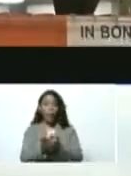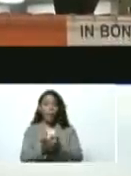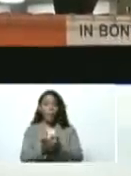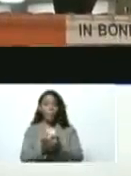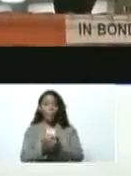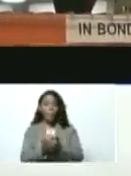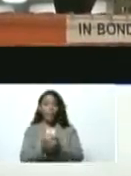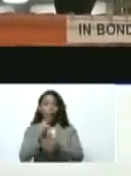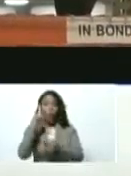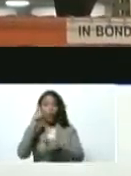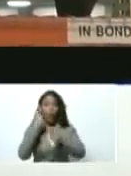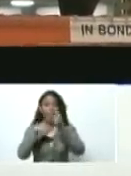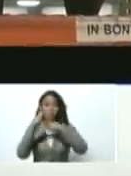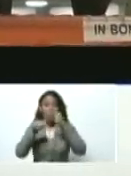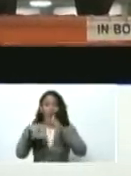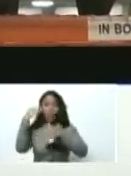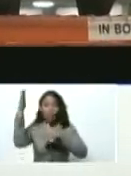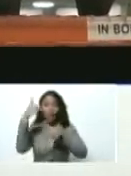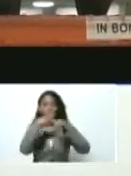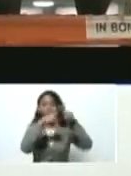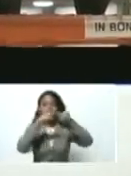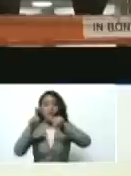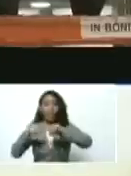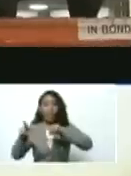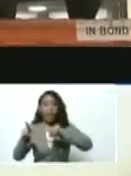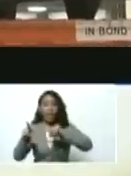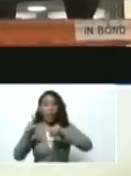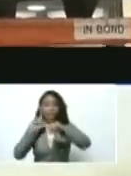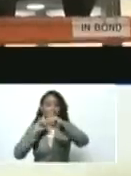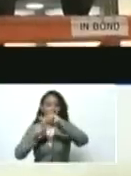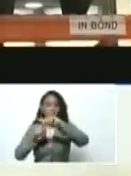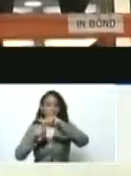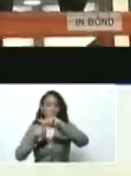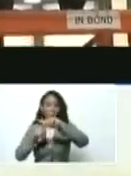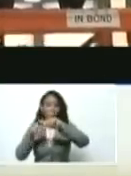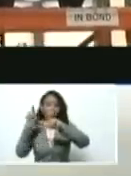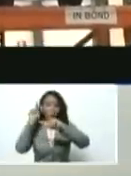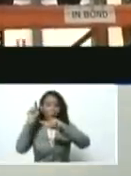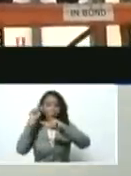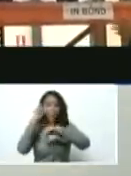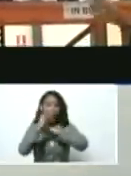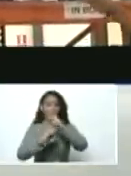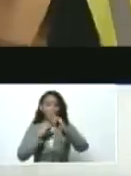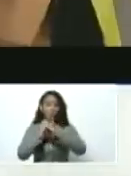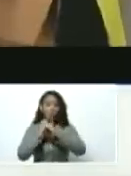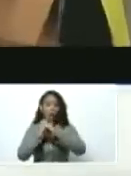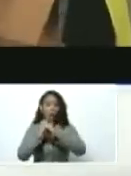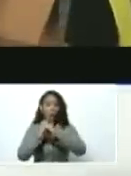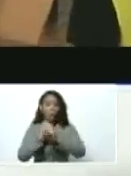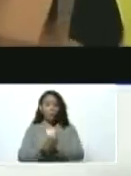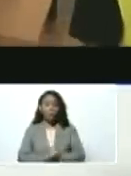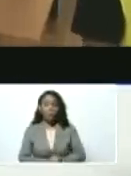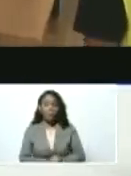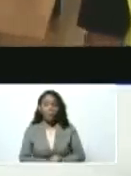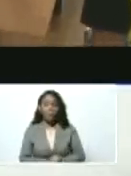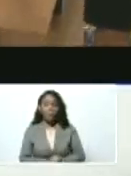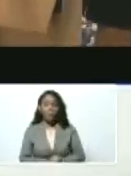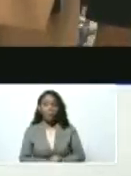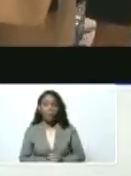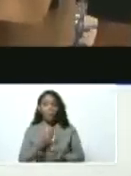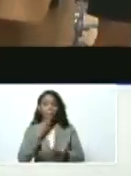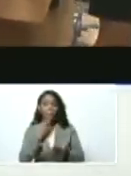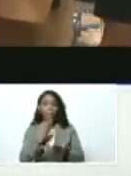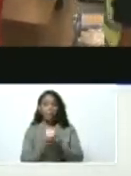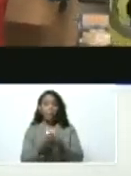con una exportación diversificada que capte riqueza internacional y que permita